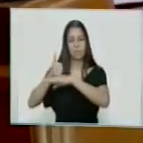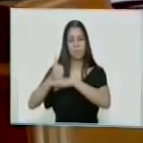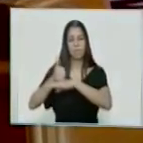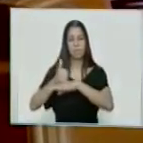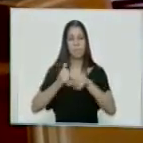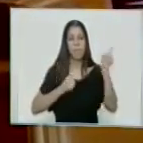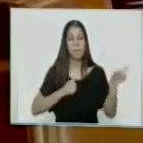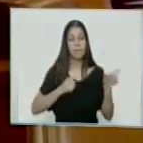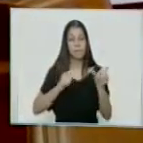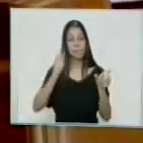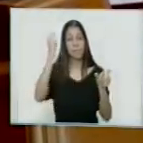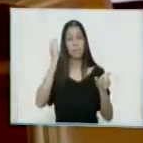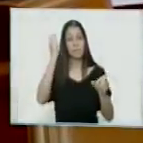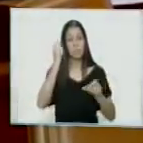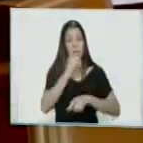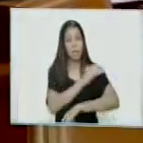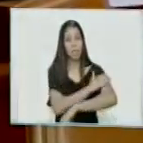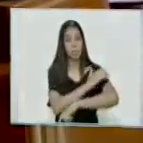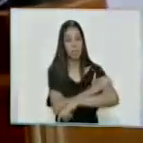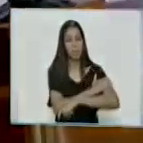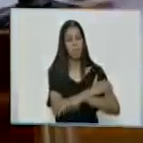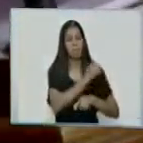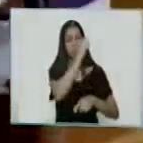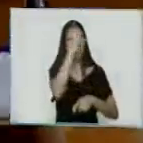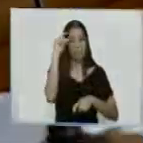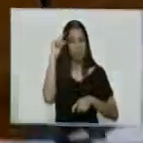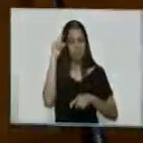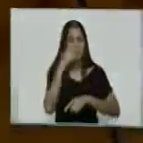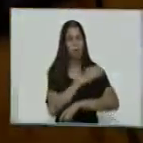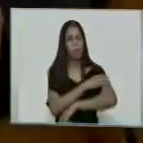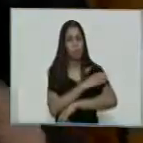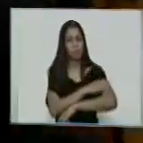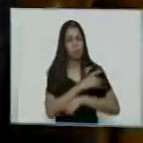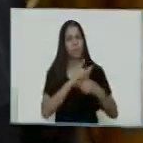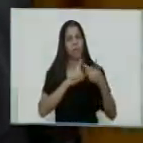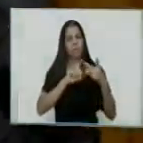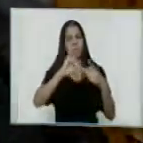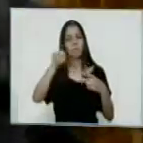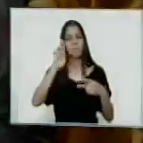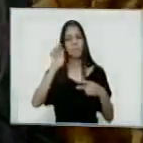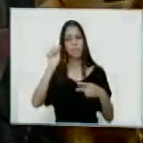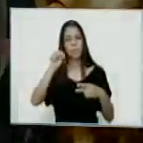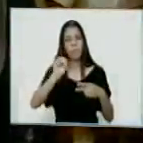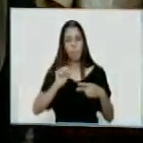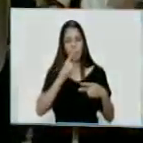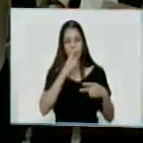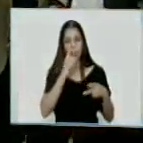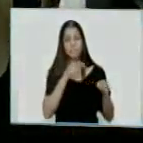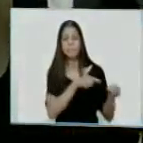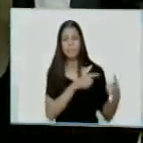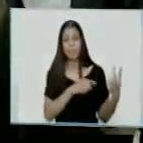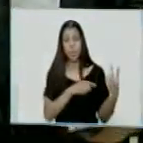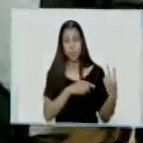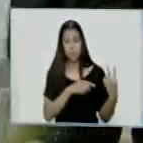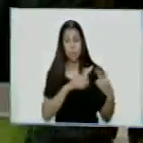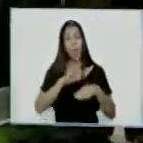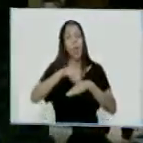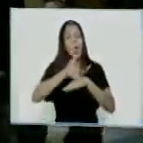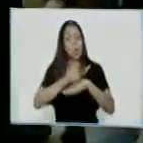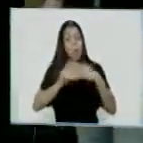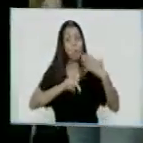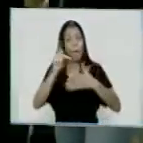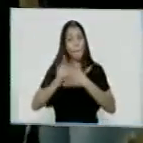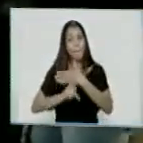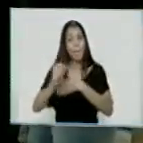allanamiento de inmunidad parlamentaria a los diputados del Parlamento venezolano, Julio Borges y Juan Requesens, por estar involucrados y